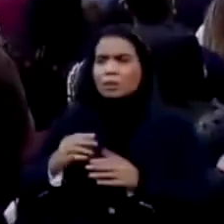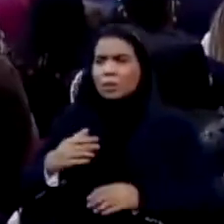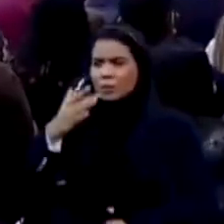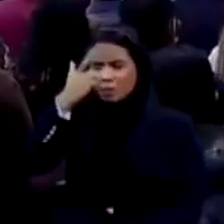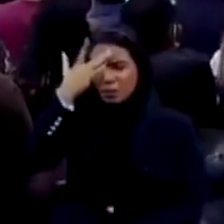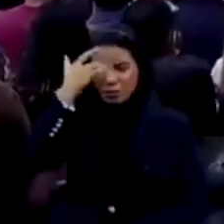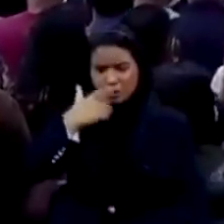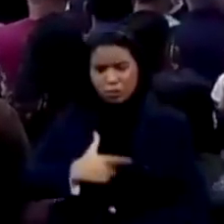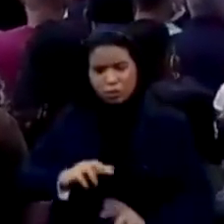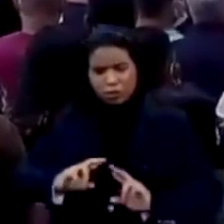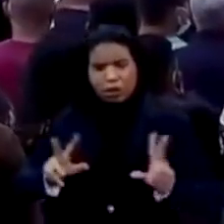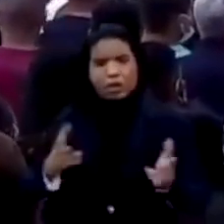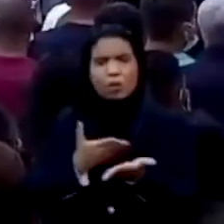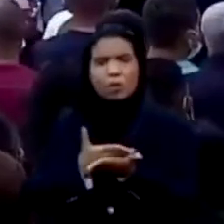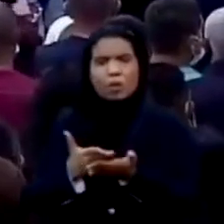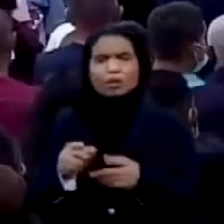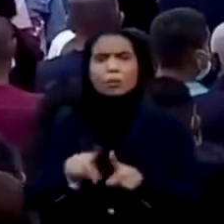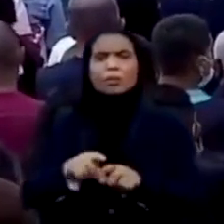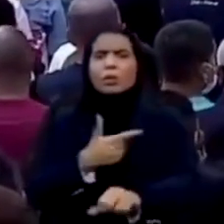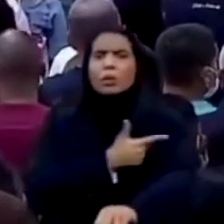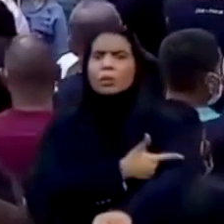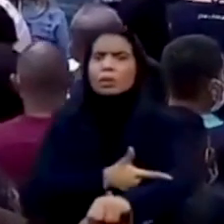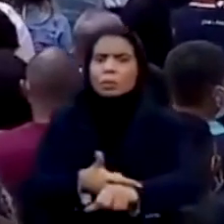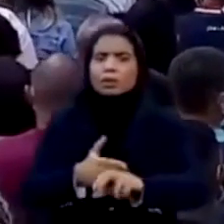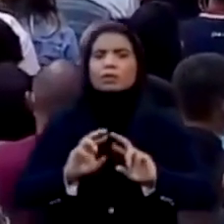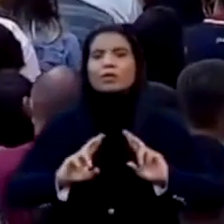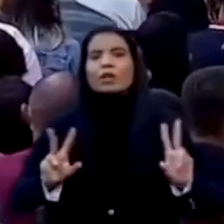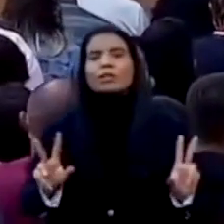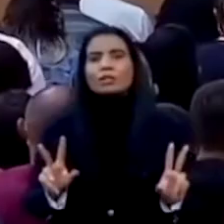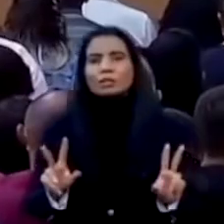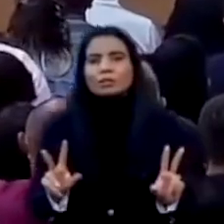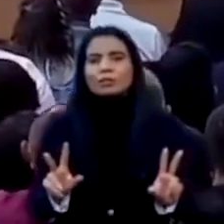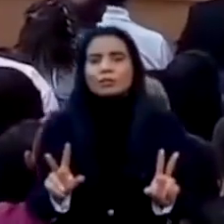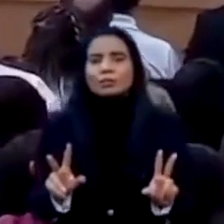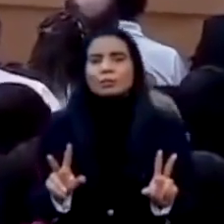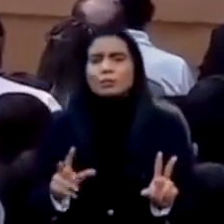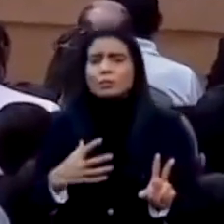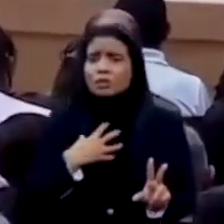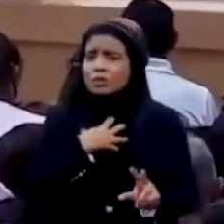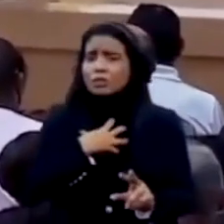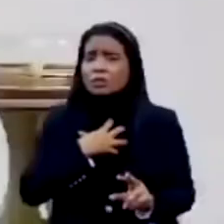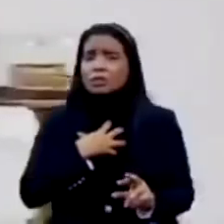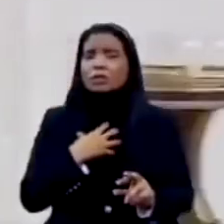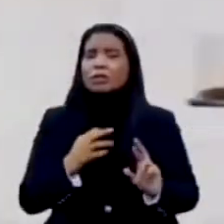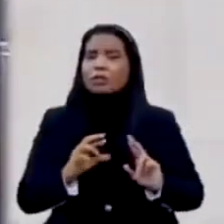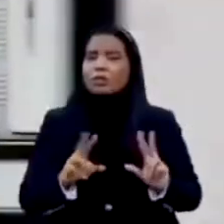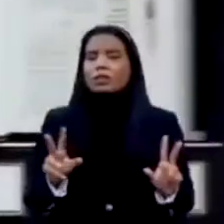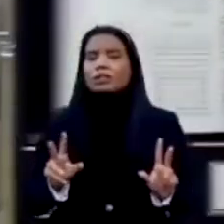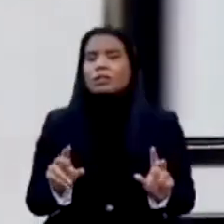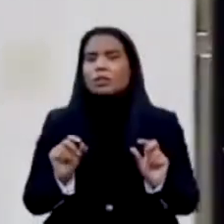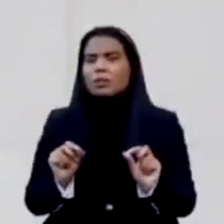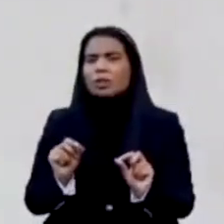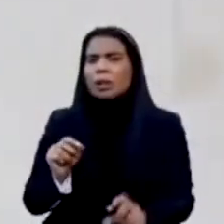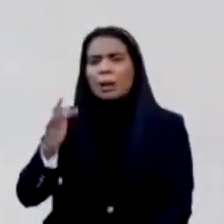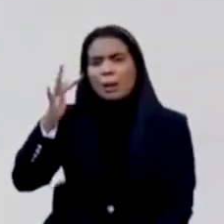pasa a tener una conducta diferente un comportamiento diferente un comportamiento del justo que es aquel que